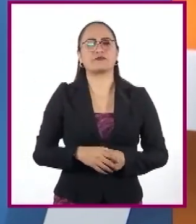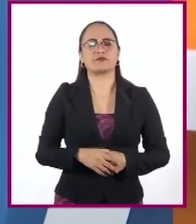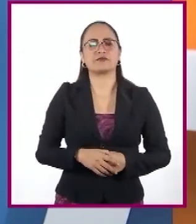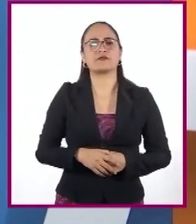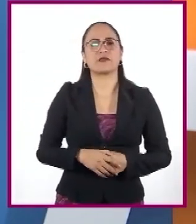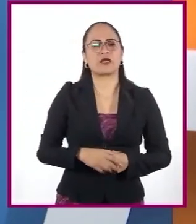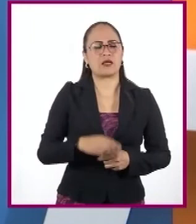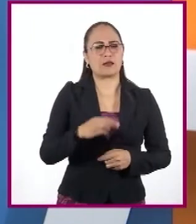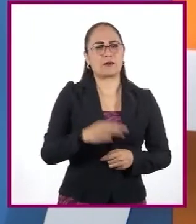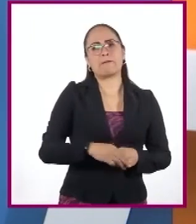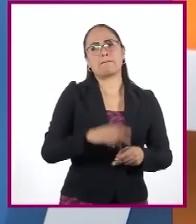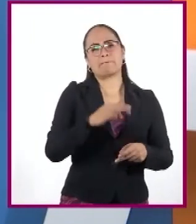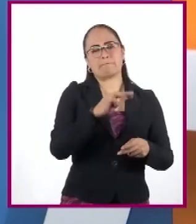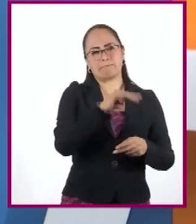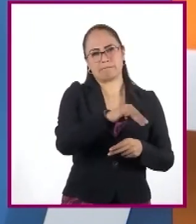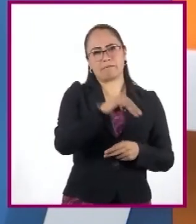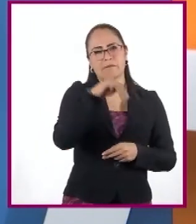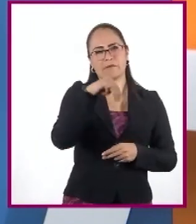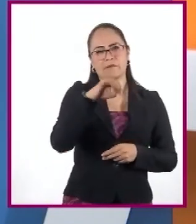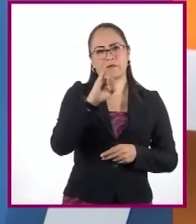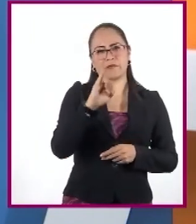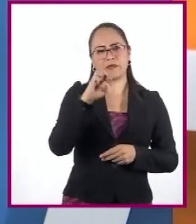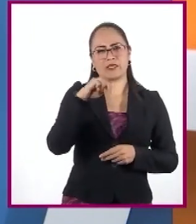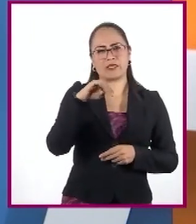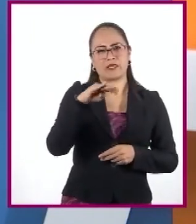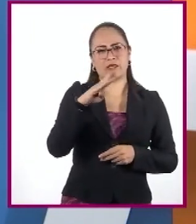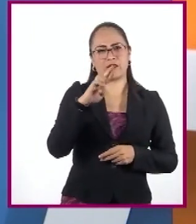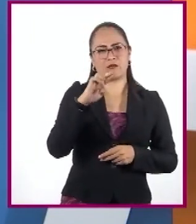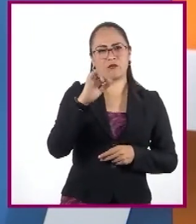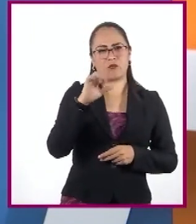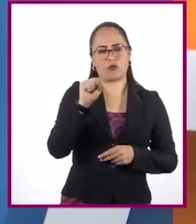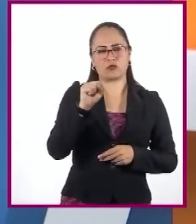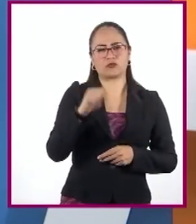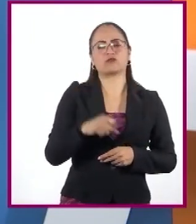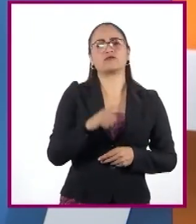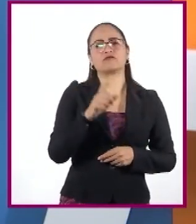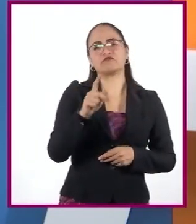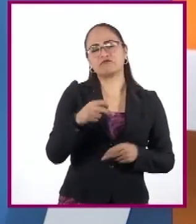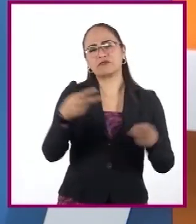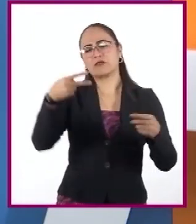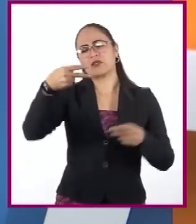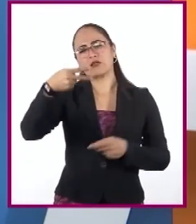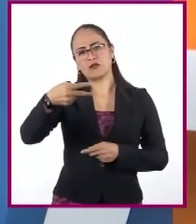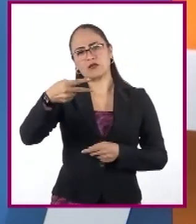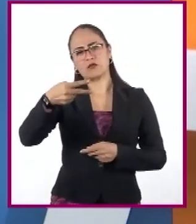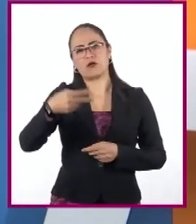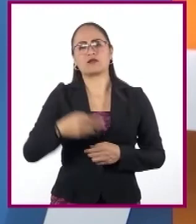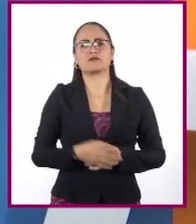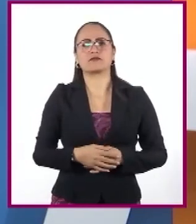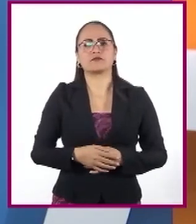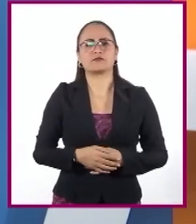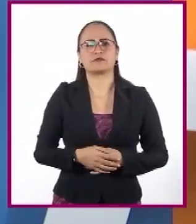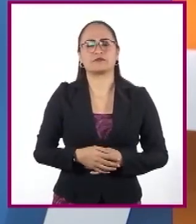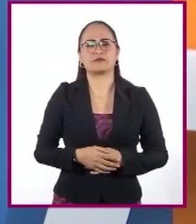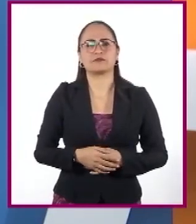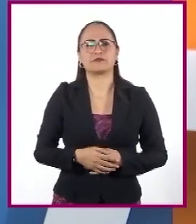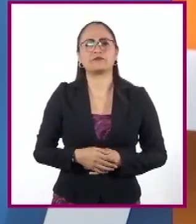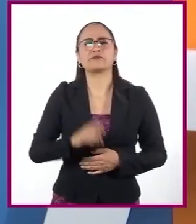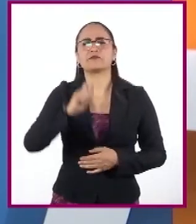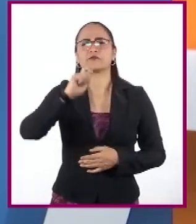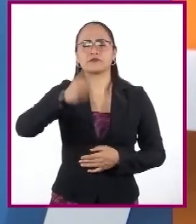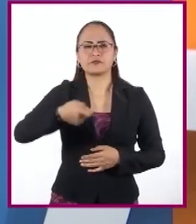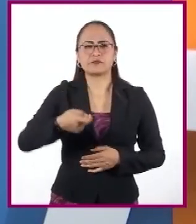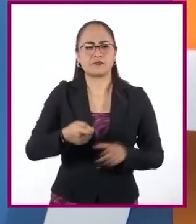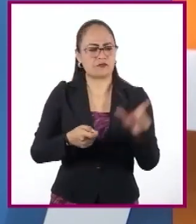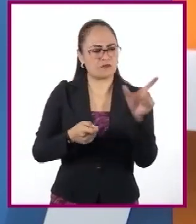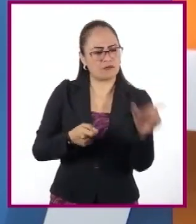como miembros de la ecuación. Dicha igualdad, expresada con el símbolo igual, significa que